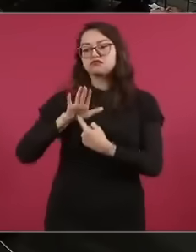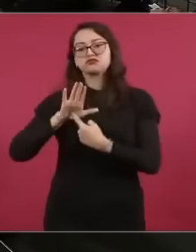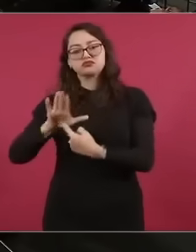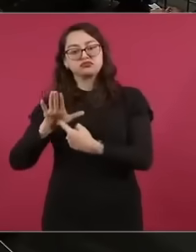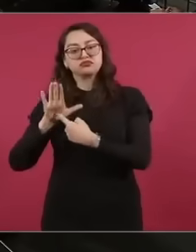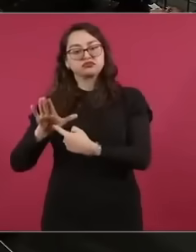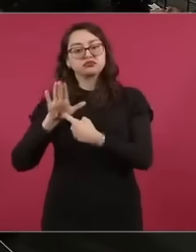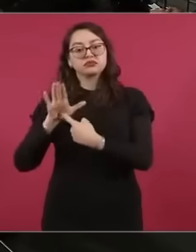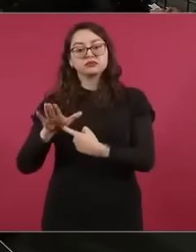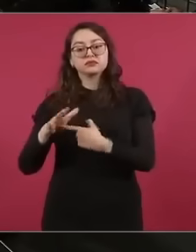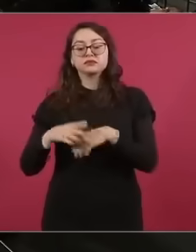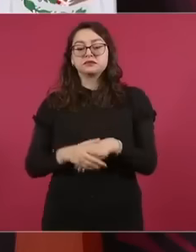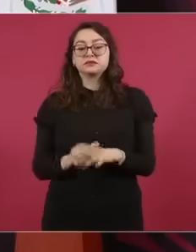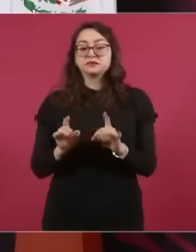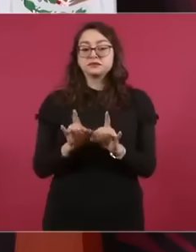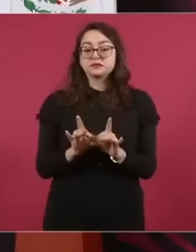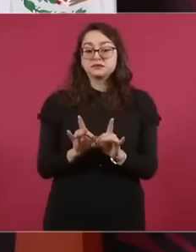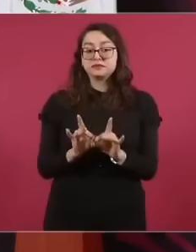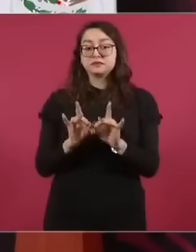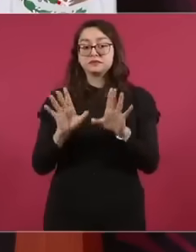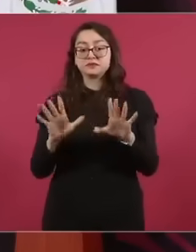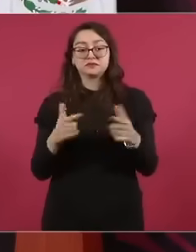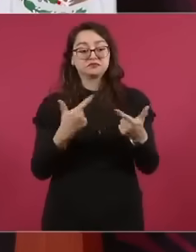del un partido, del PAN,